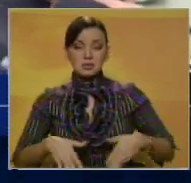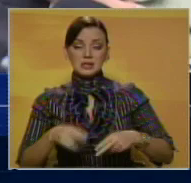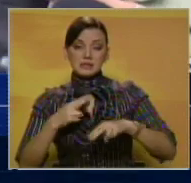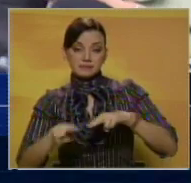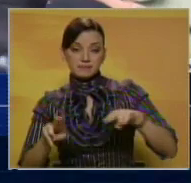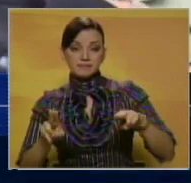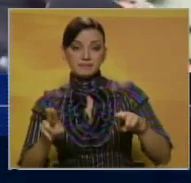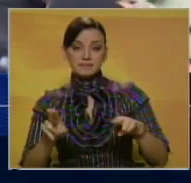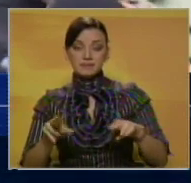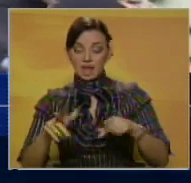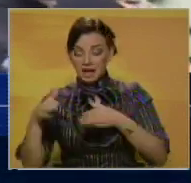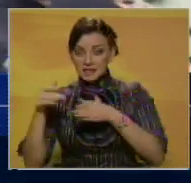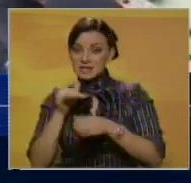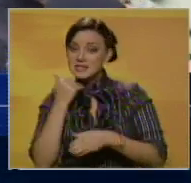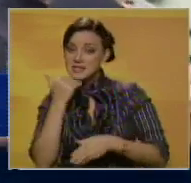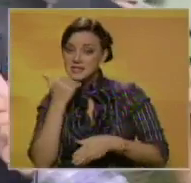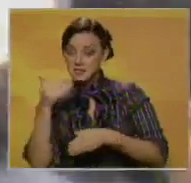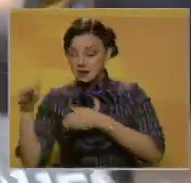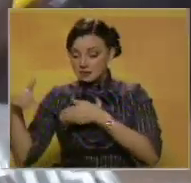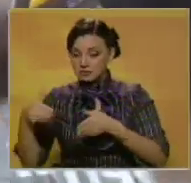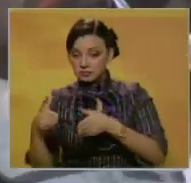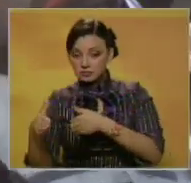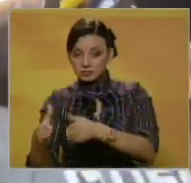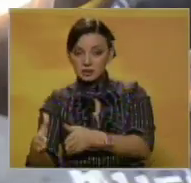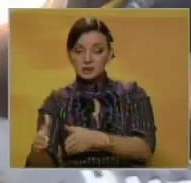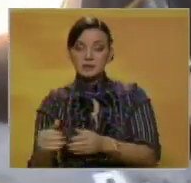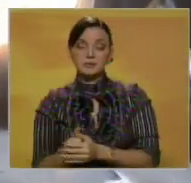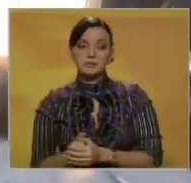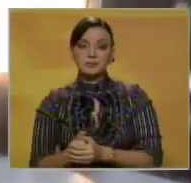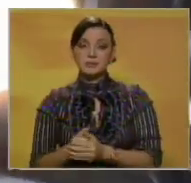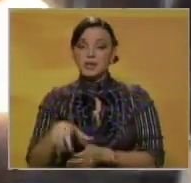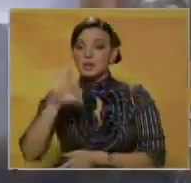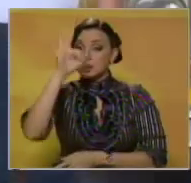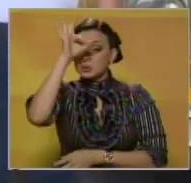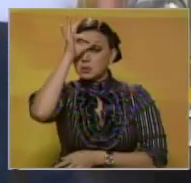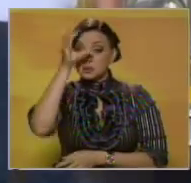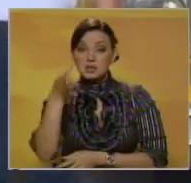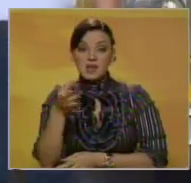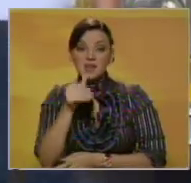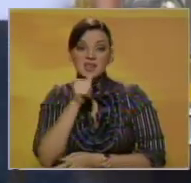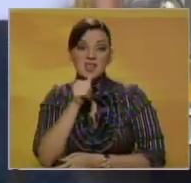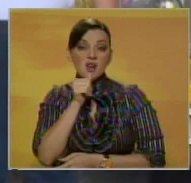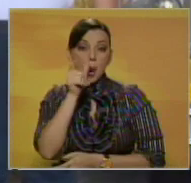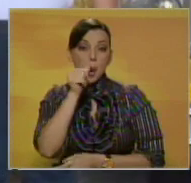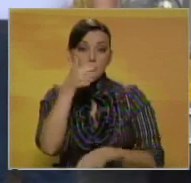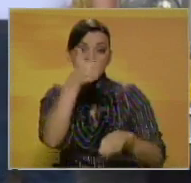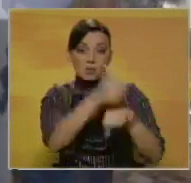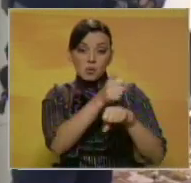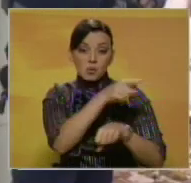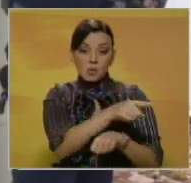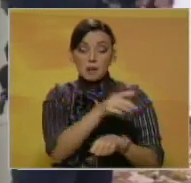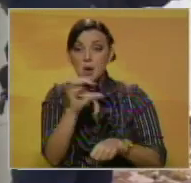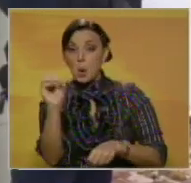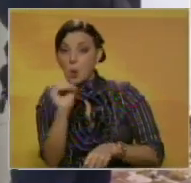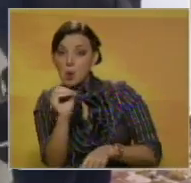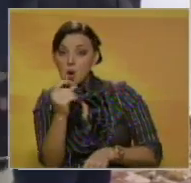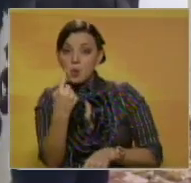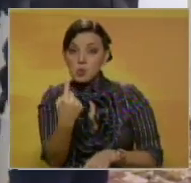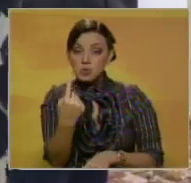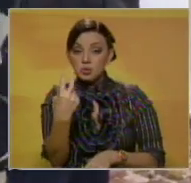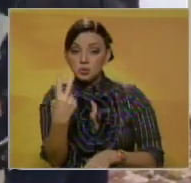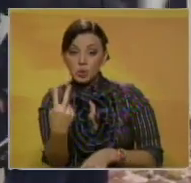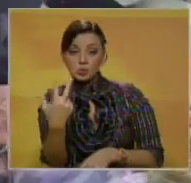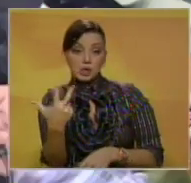servida en este sector del Solar. Al momento se desconoce el paradero del agresor o los agresores de la menor